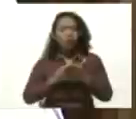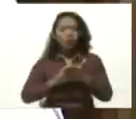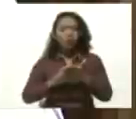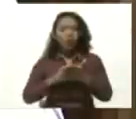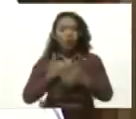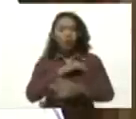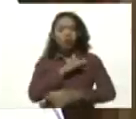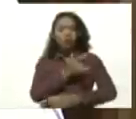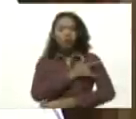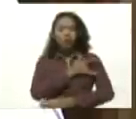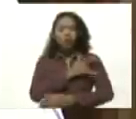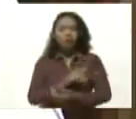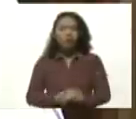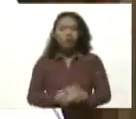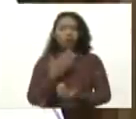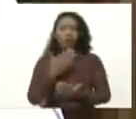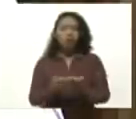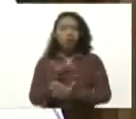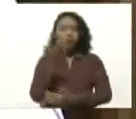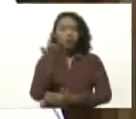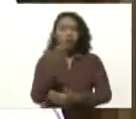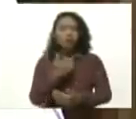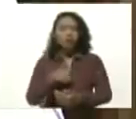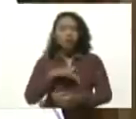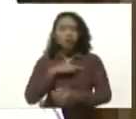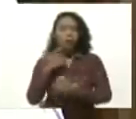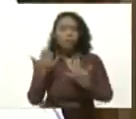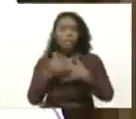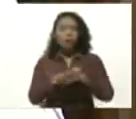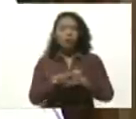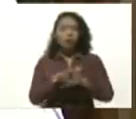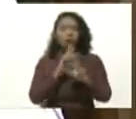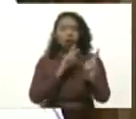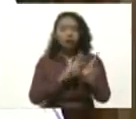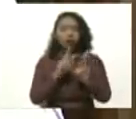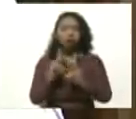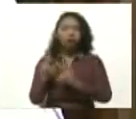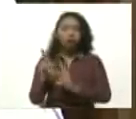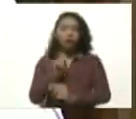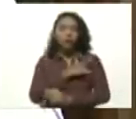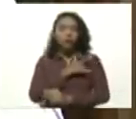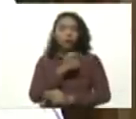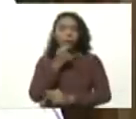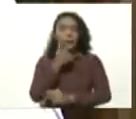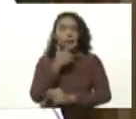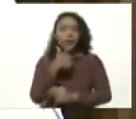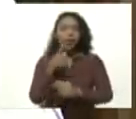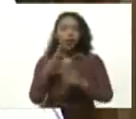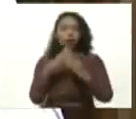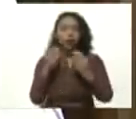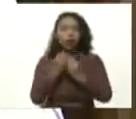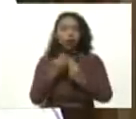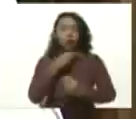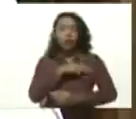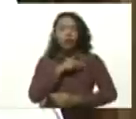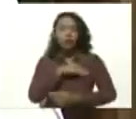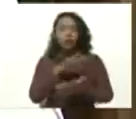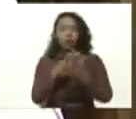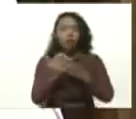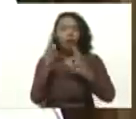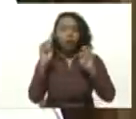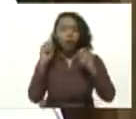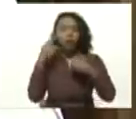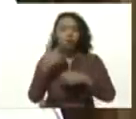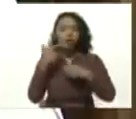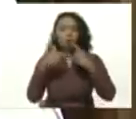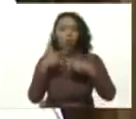nuestras universidades, gracias a usted se incorporó el plan Universidad Bella, junto con la misión Barrio Nuevo, Barrio Tricolor, que ha